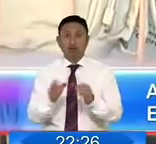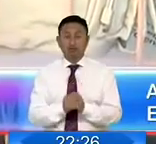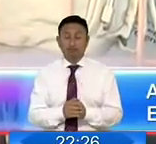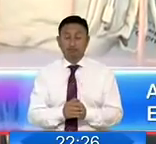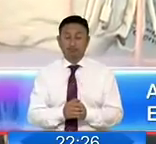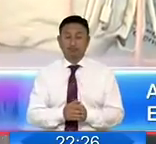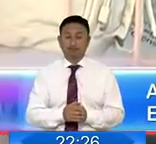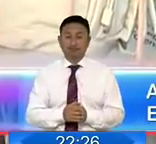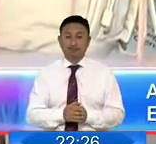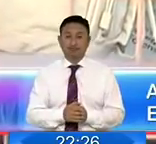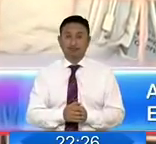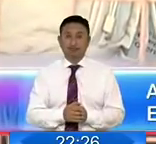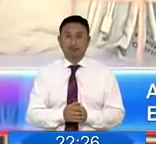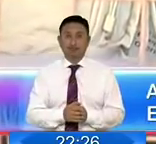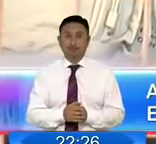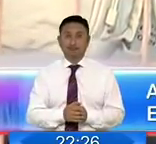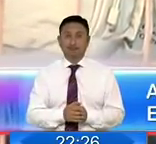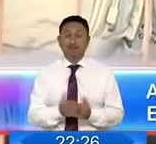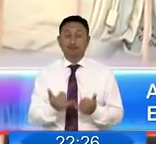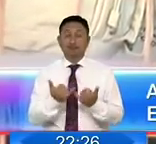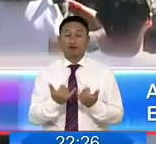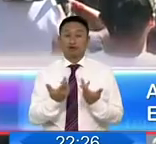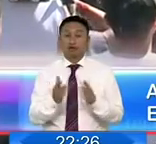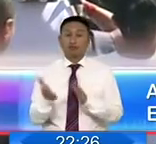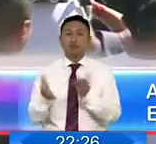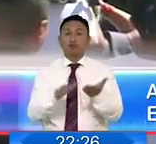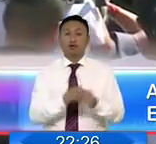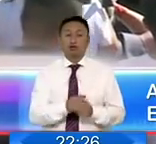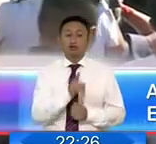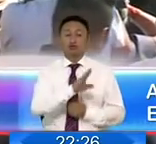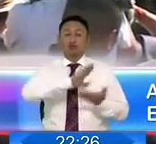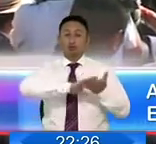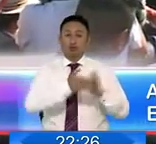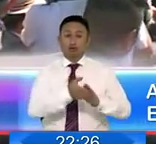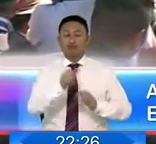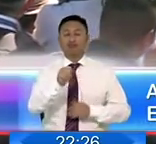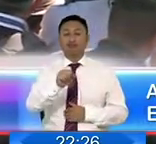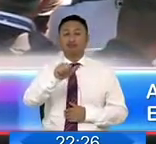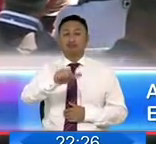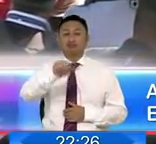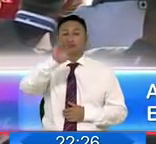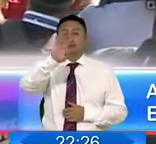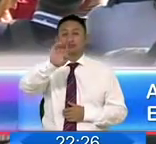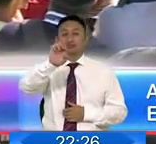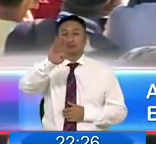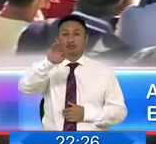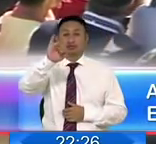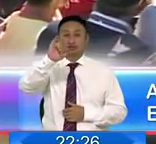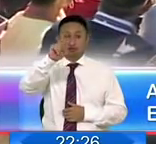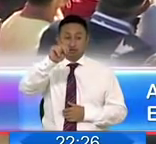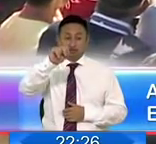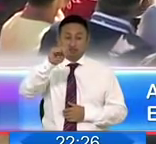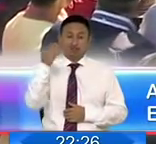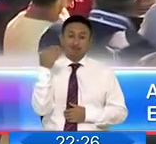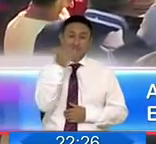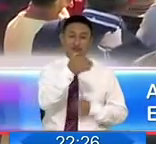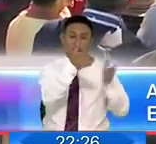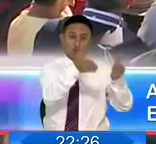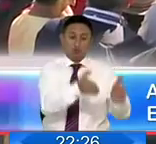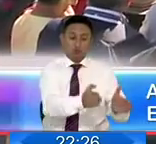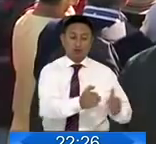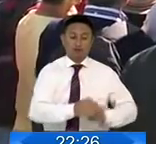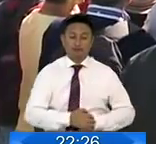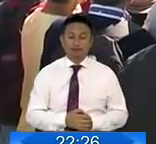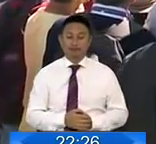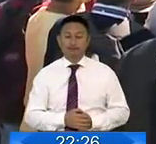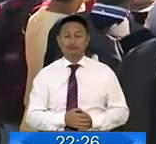una fría caja cuando sea llevada hasta la comunidad de San Sebastián, allá en la provincia de Chimborazo. En Quito